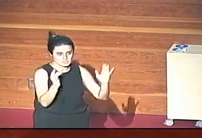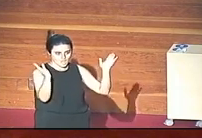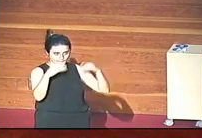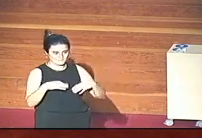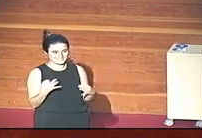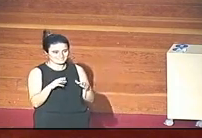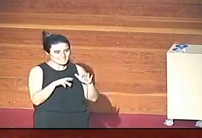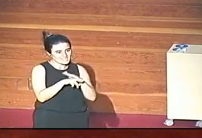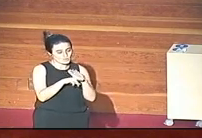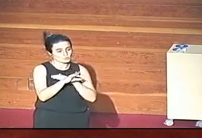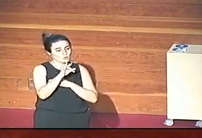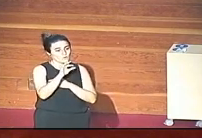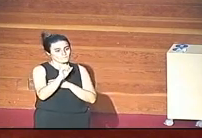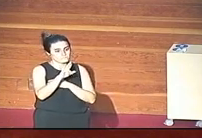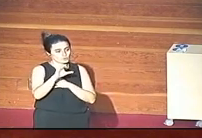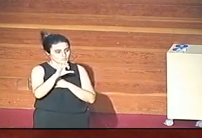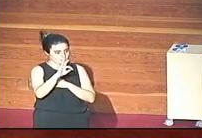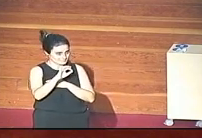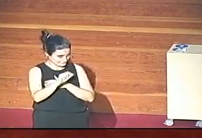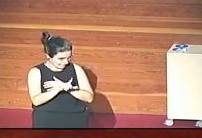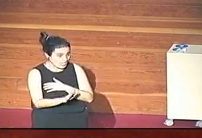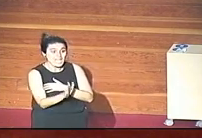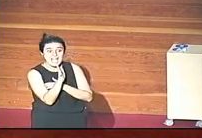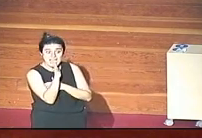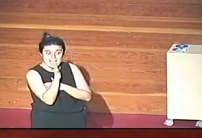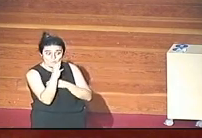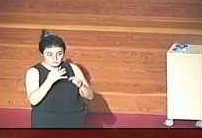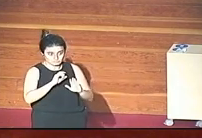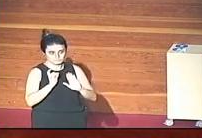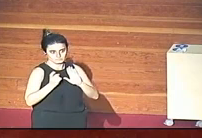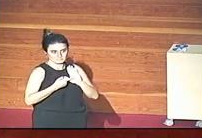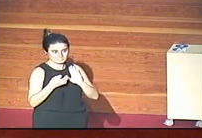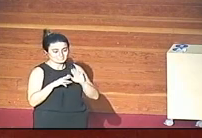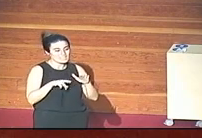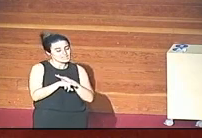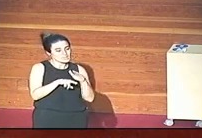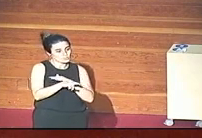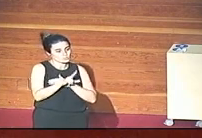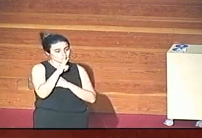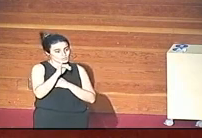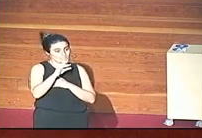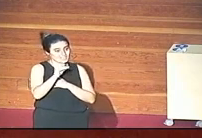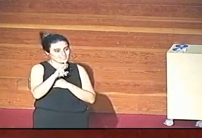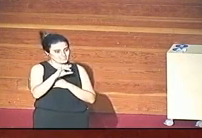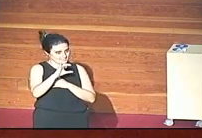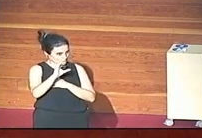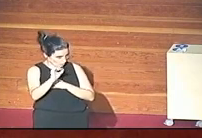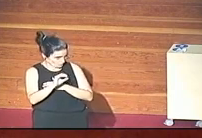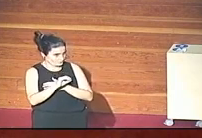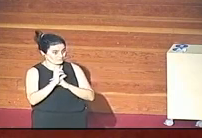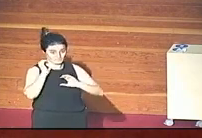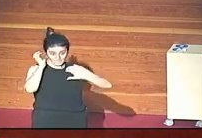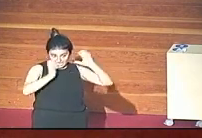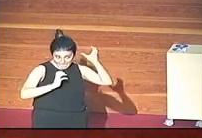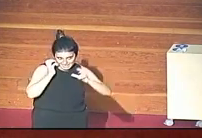el agua en la legislación ambiental aparece como un recurso hídrico la fauna salvaje son especies cinegéticas